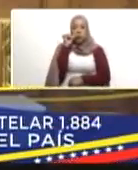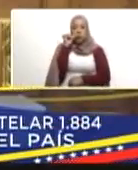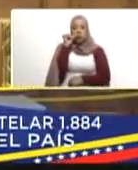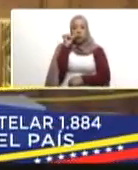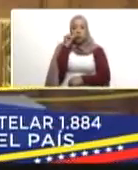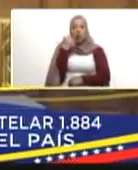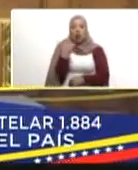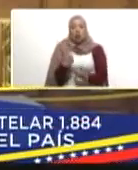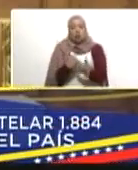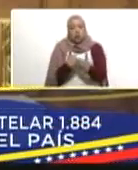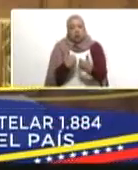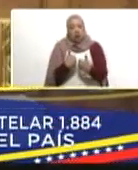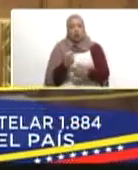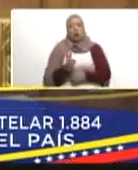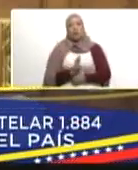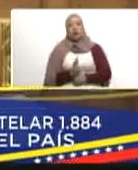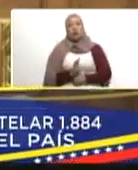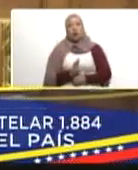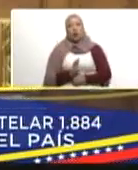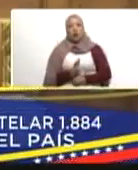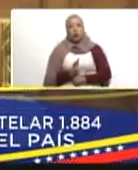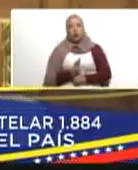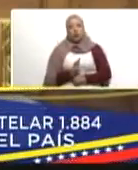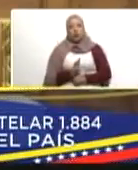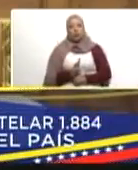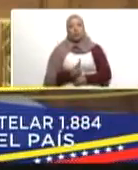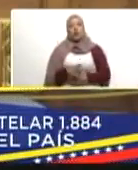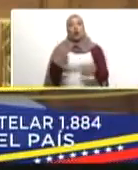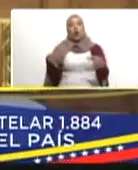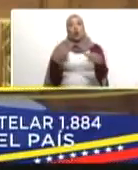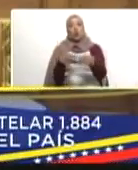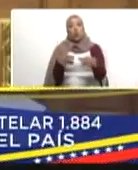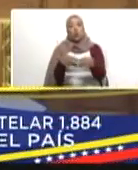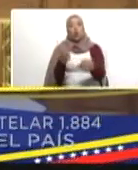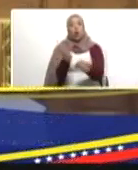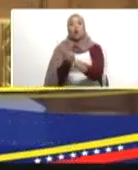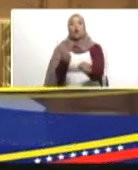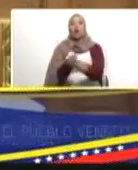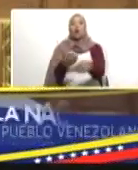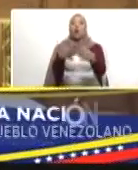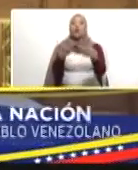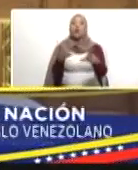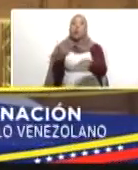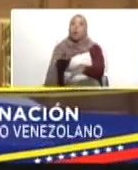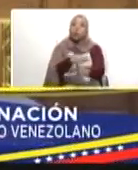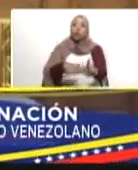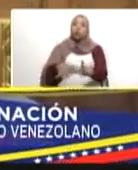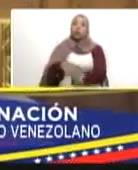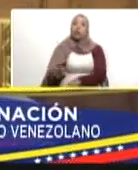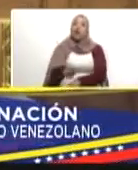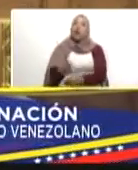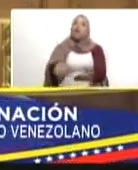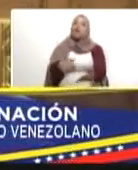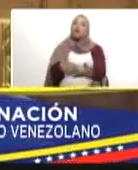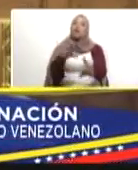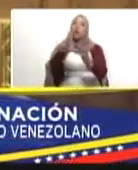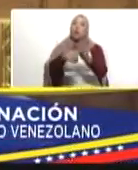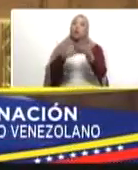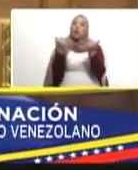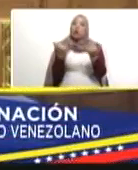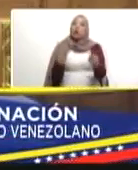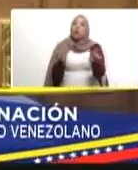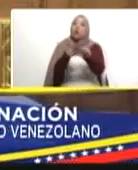hagan daño en el país armen bandas armadas y tomen el territorio de la nación tenemos que